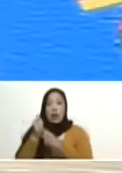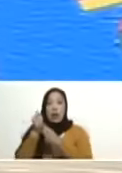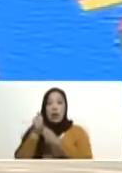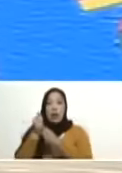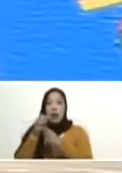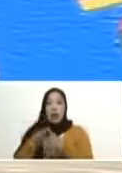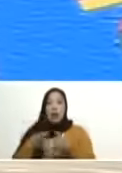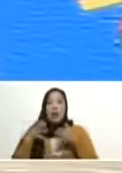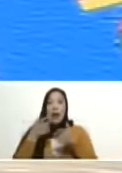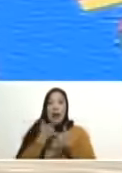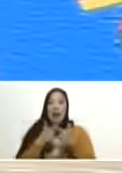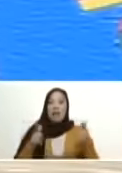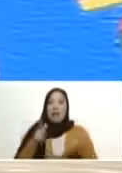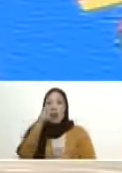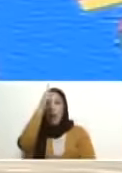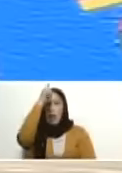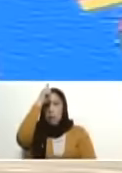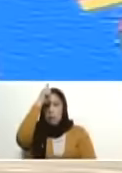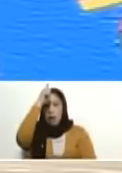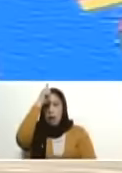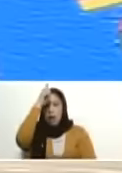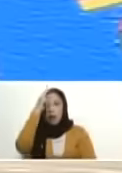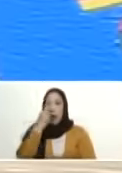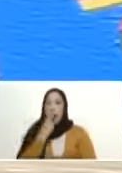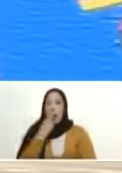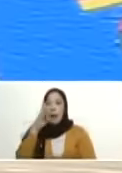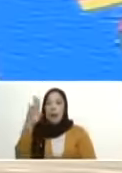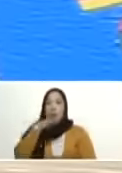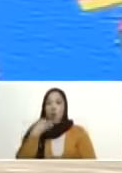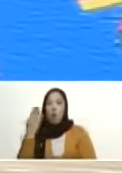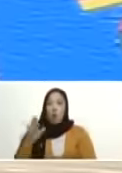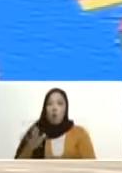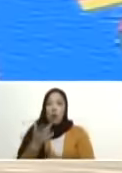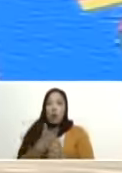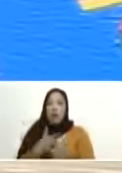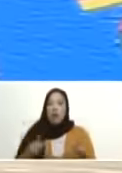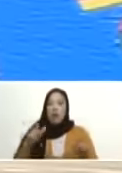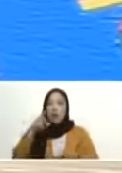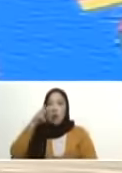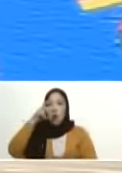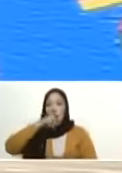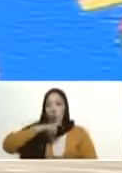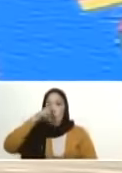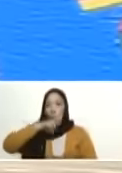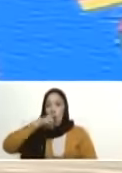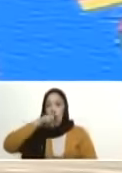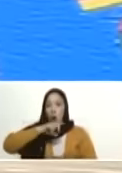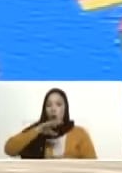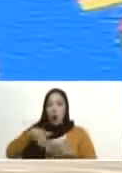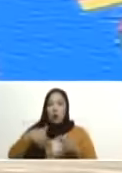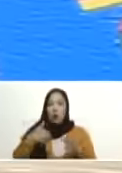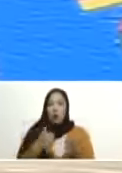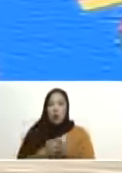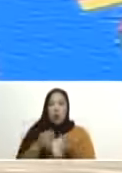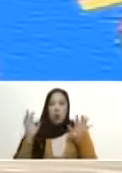Alemania, la liberación del pueblo judío por parte del Ejército Rojo en todos los campos de concentración a lo largo de